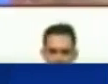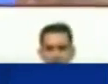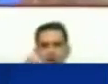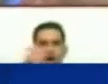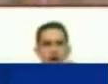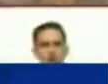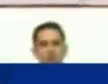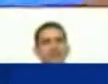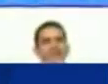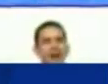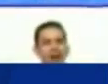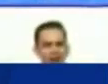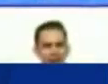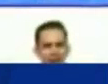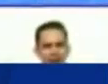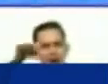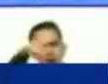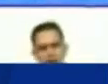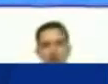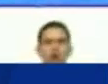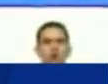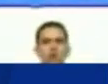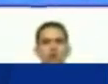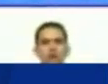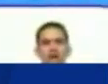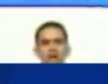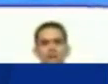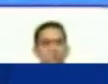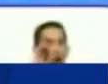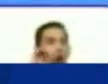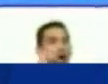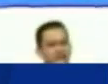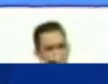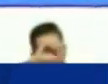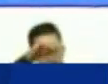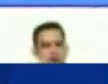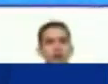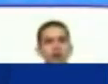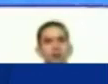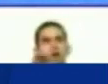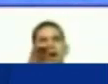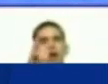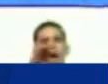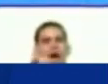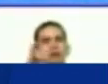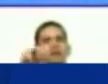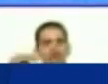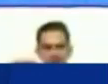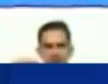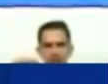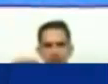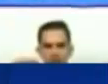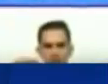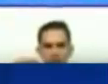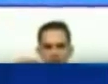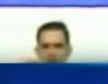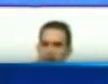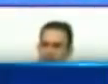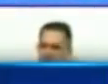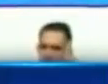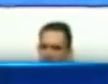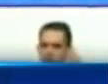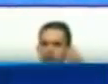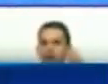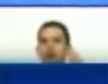Impunidad en Honduras. La CICI viene y es una ley de